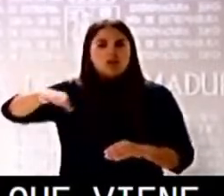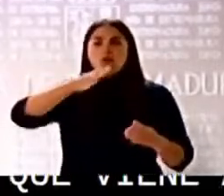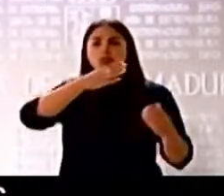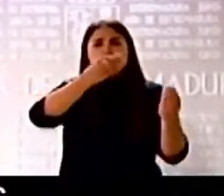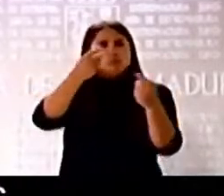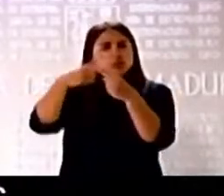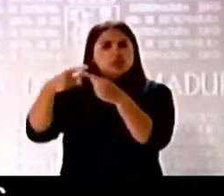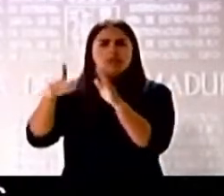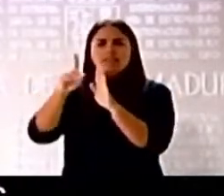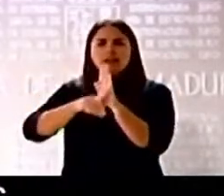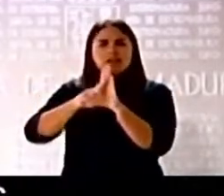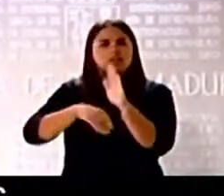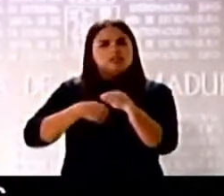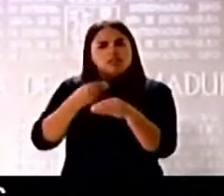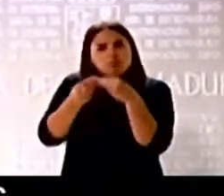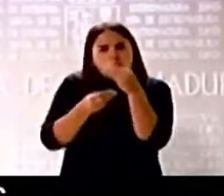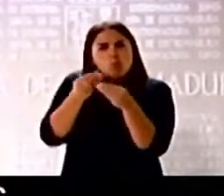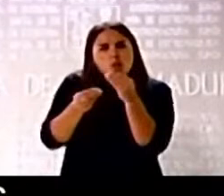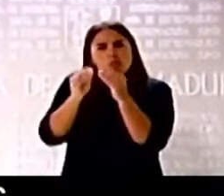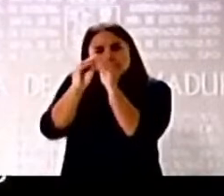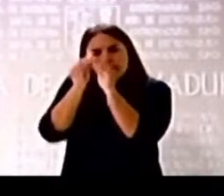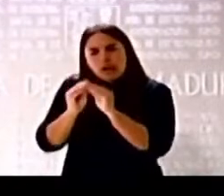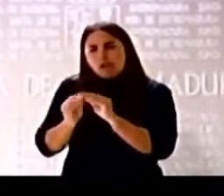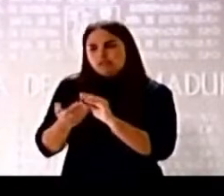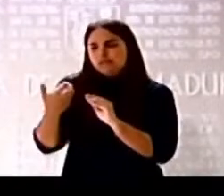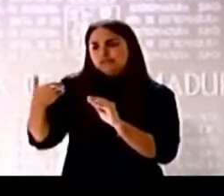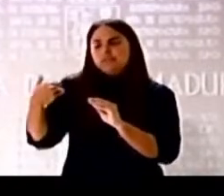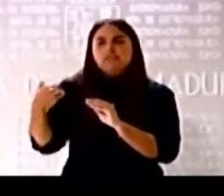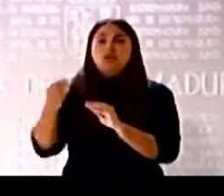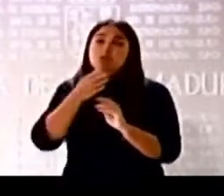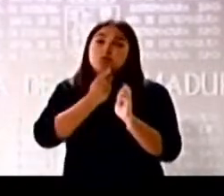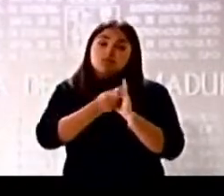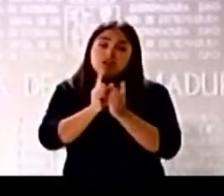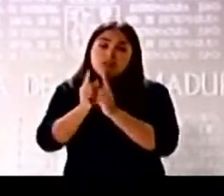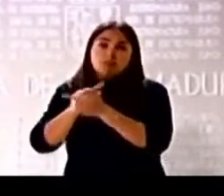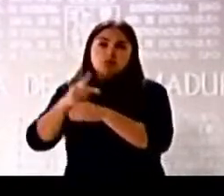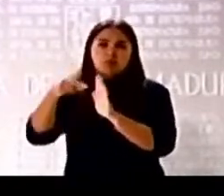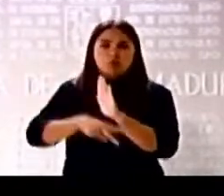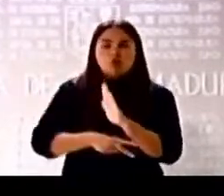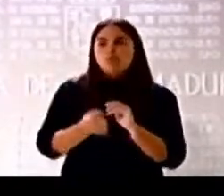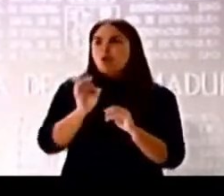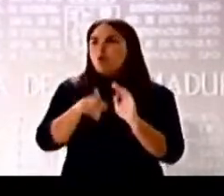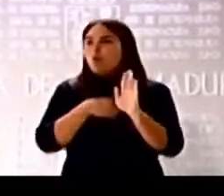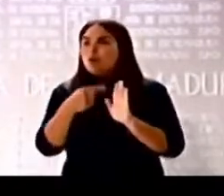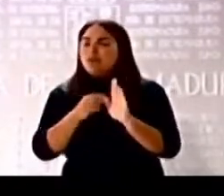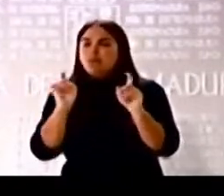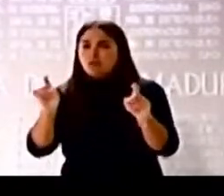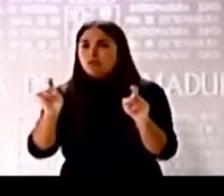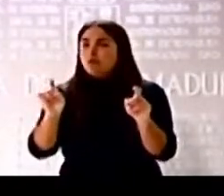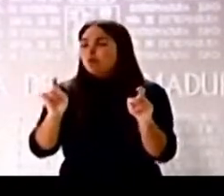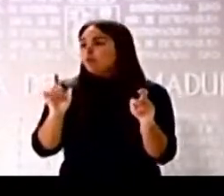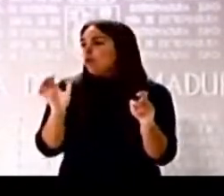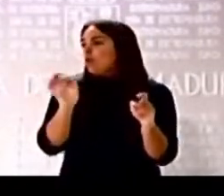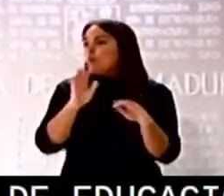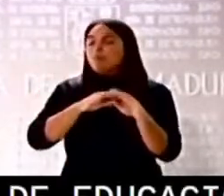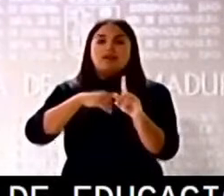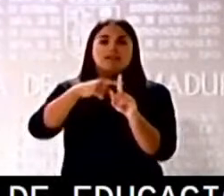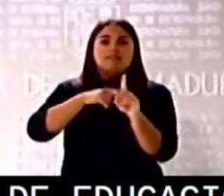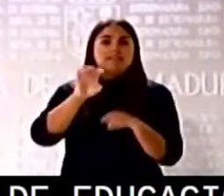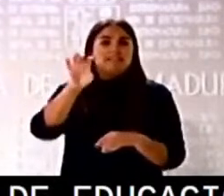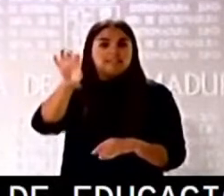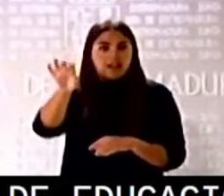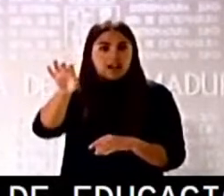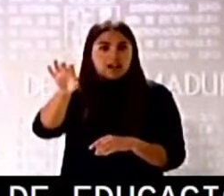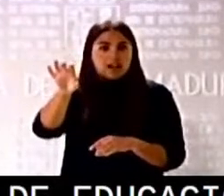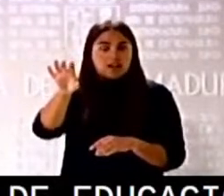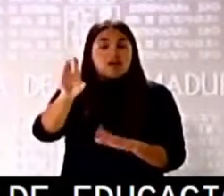disposiciones y decretos que hemos ido elaborando al calor de los cambios normativos de la propia Ley de Educación a nivel estatal.